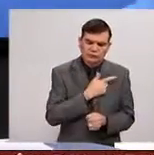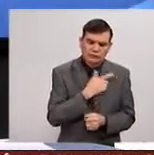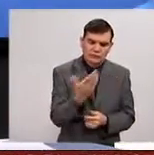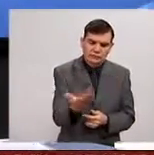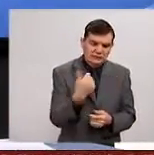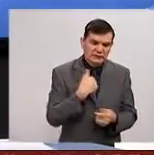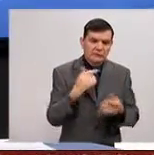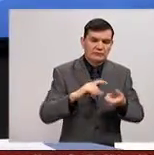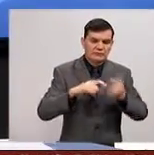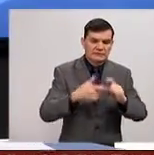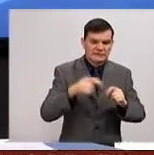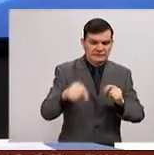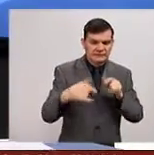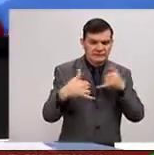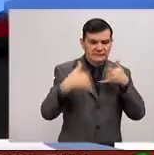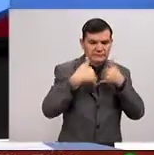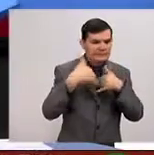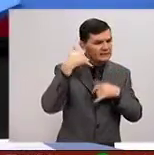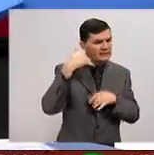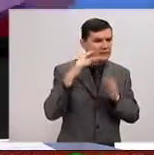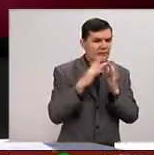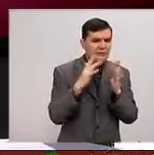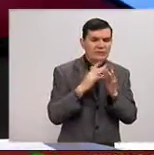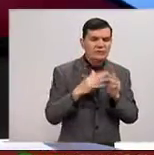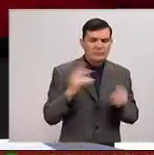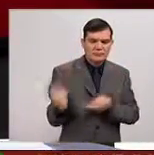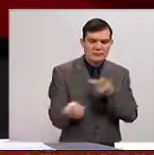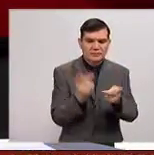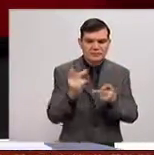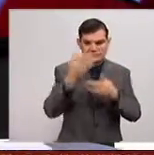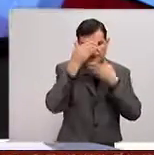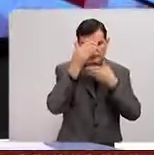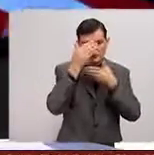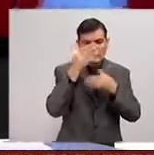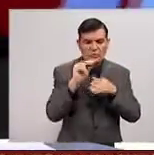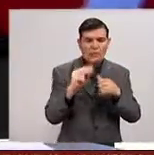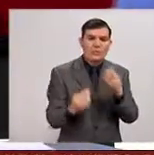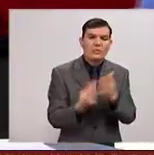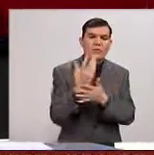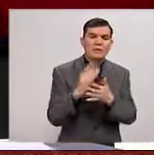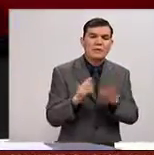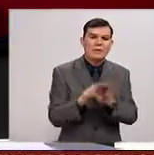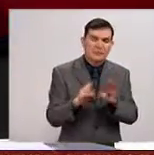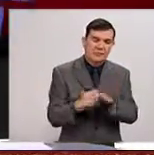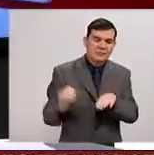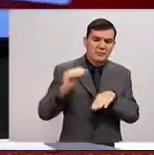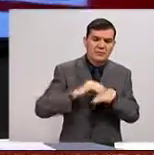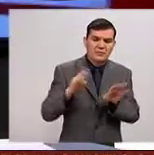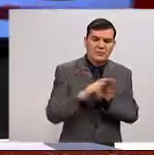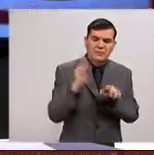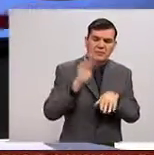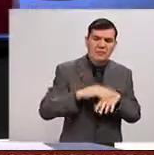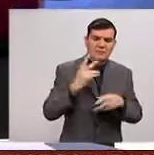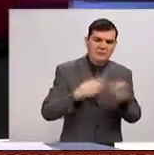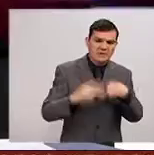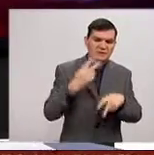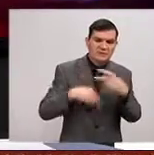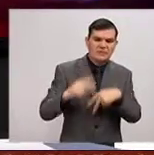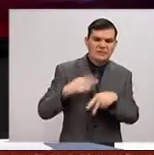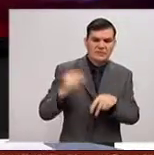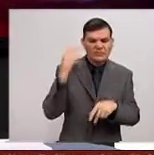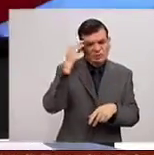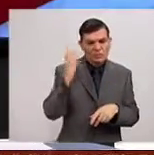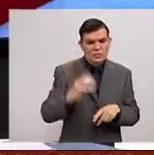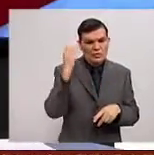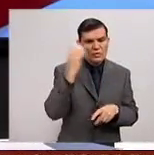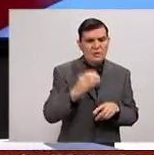en México al Día. Me gustaría preguntarte, aunque el terrorismo no es nuevo, estamos viviendo una oleada de actos